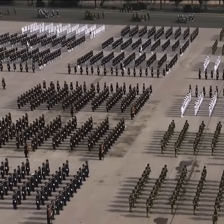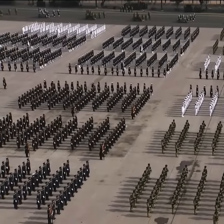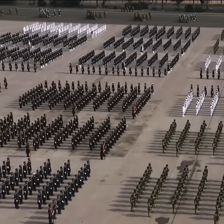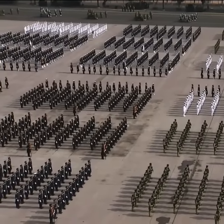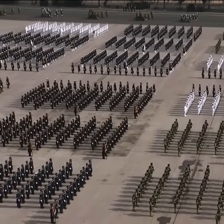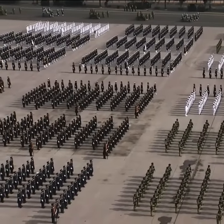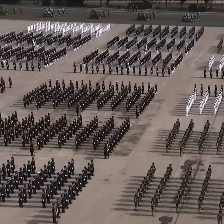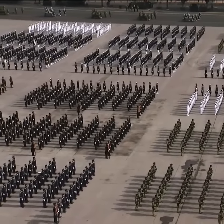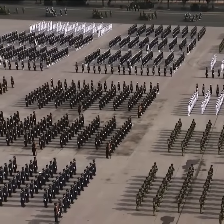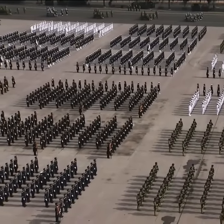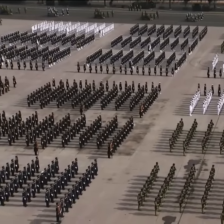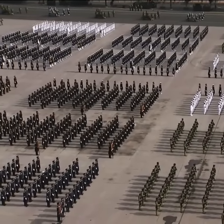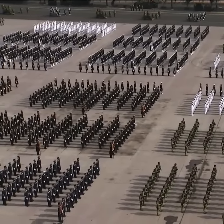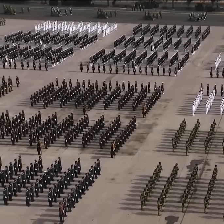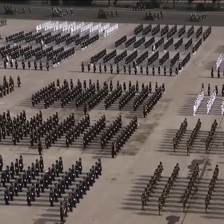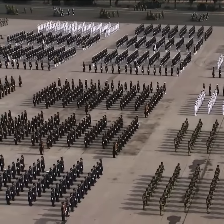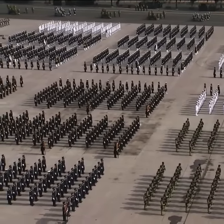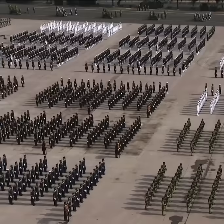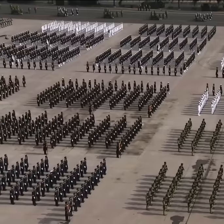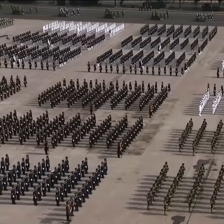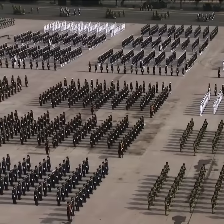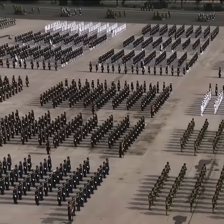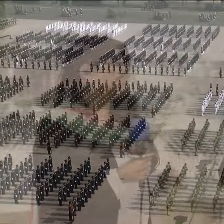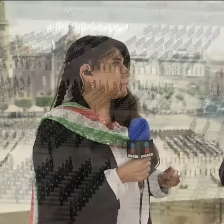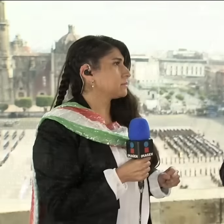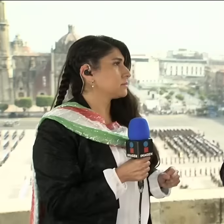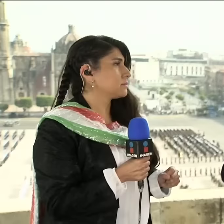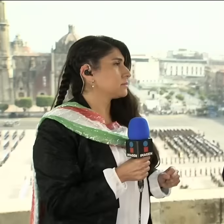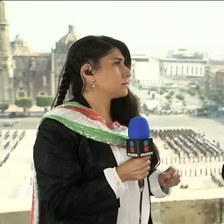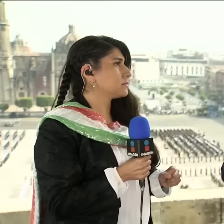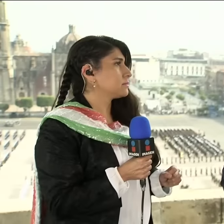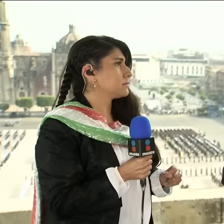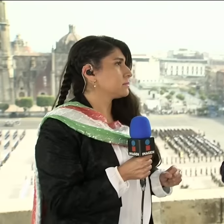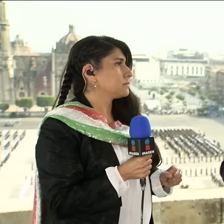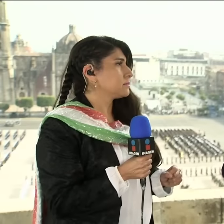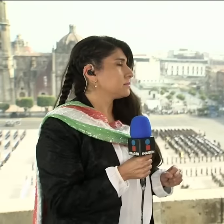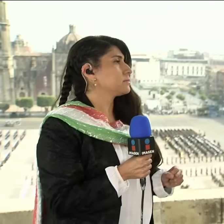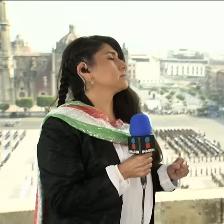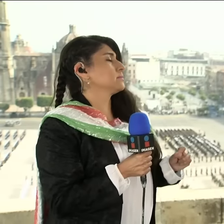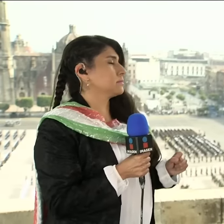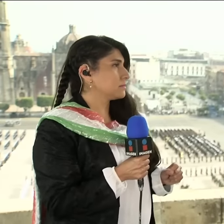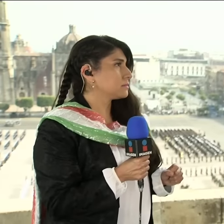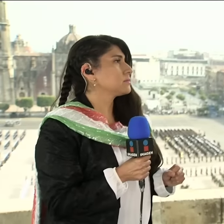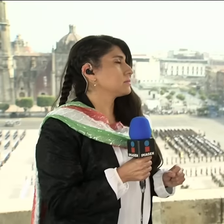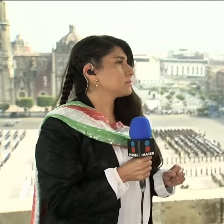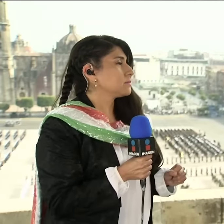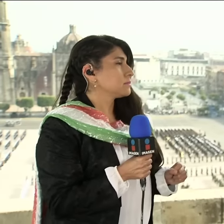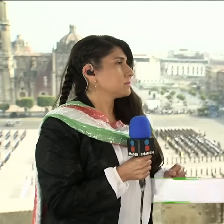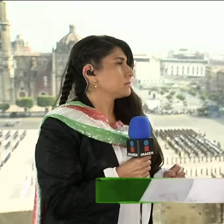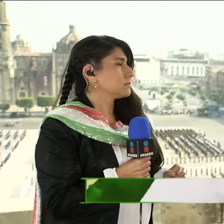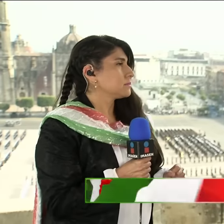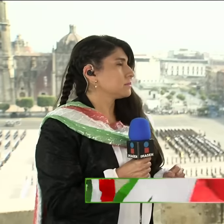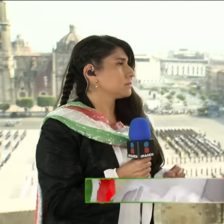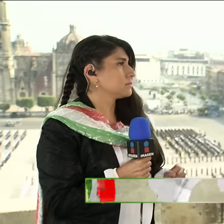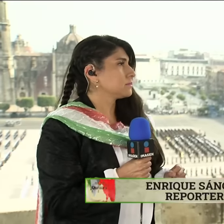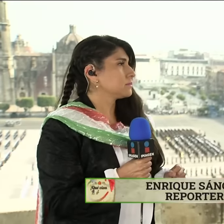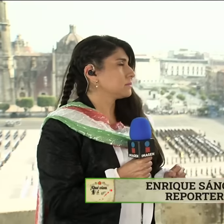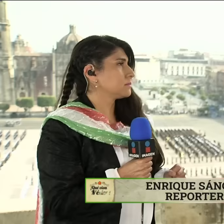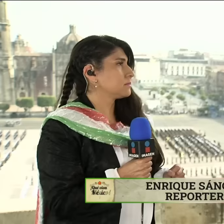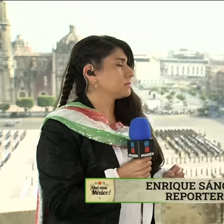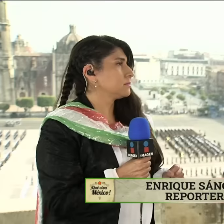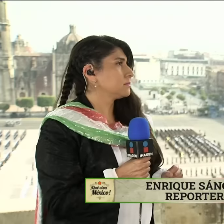Una novedad que tendrá este desfile militar será que habrá tres discursos al inicio de